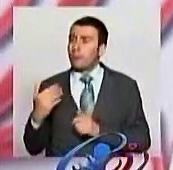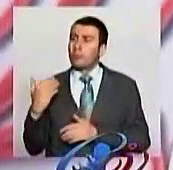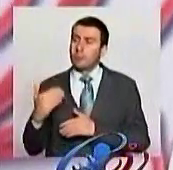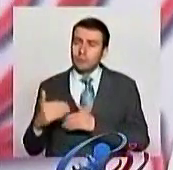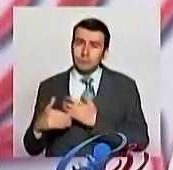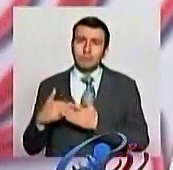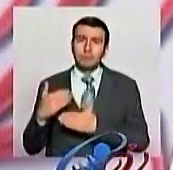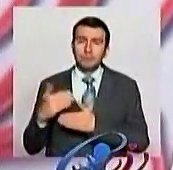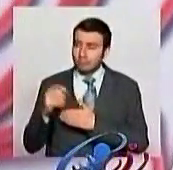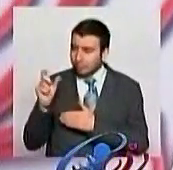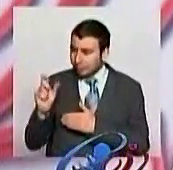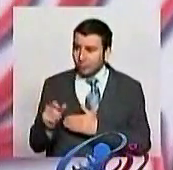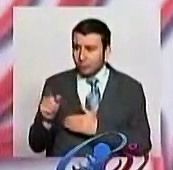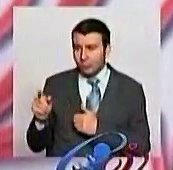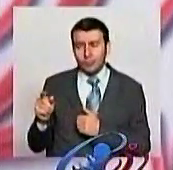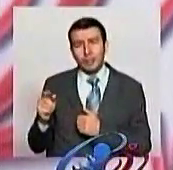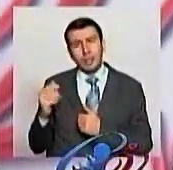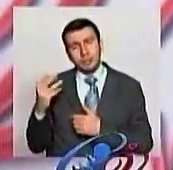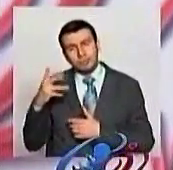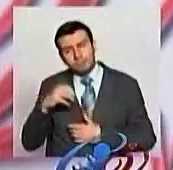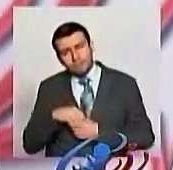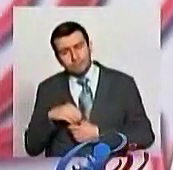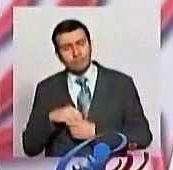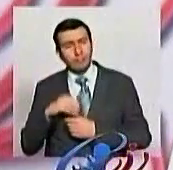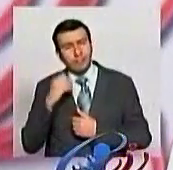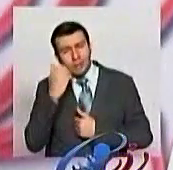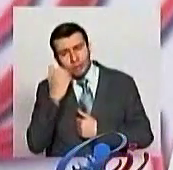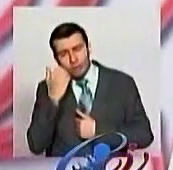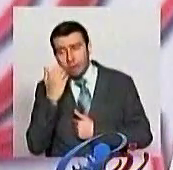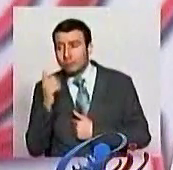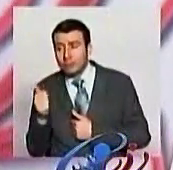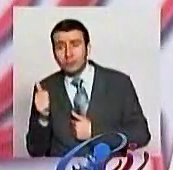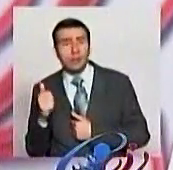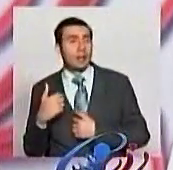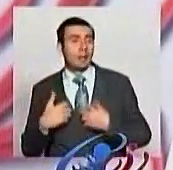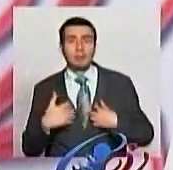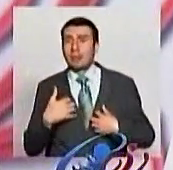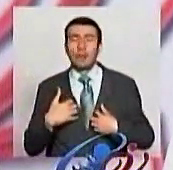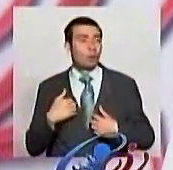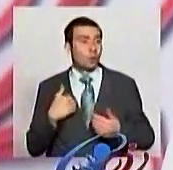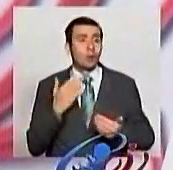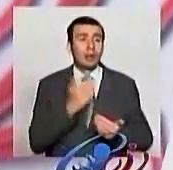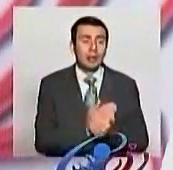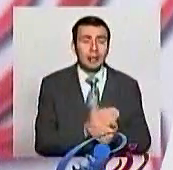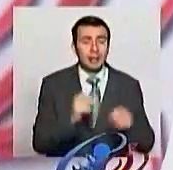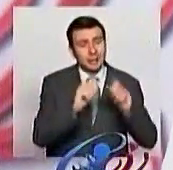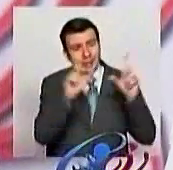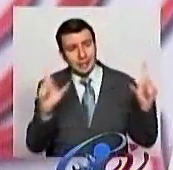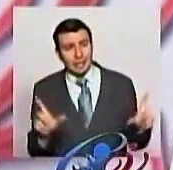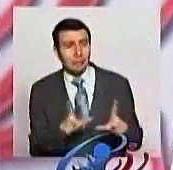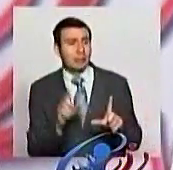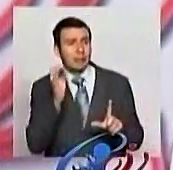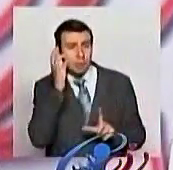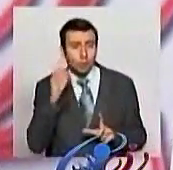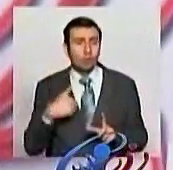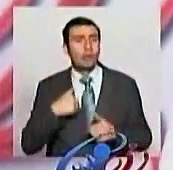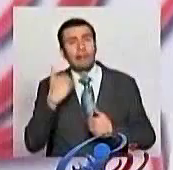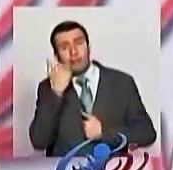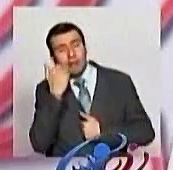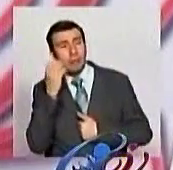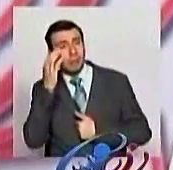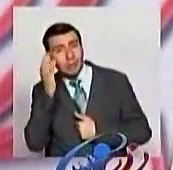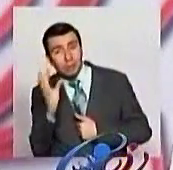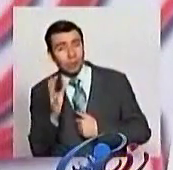haciendo el paciente, él también tiene miedo a realizarse exámenes que le van a decir o que le van a